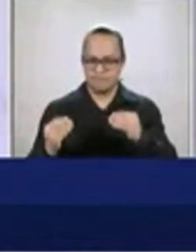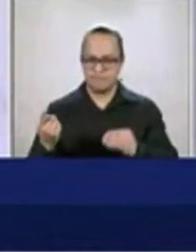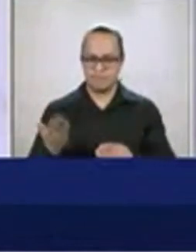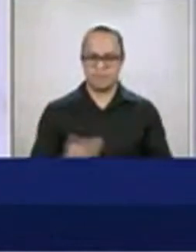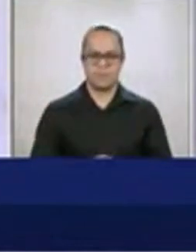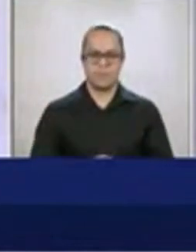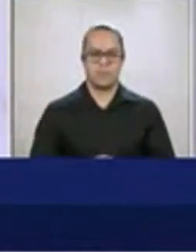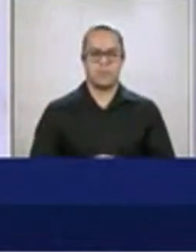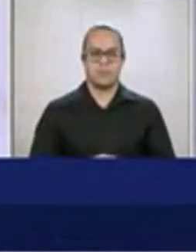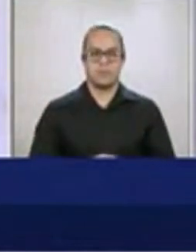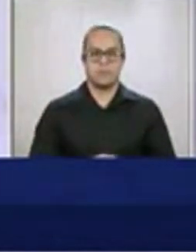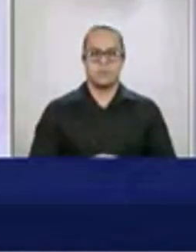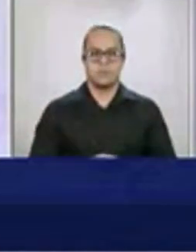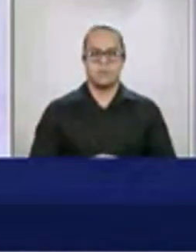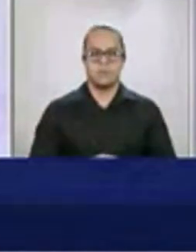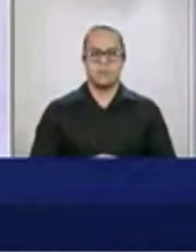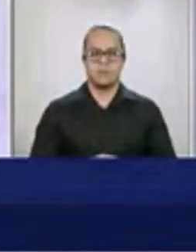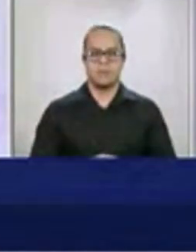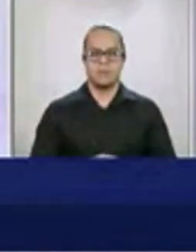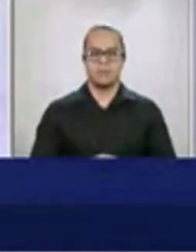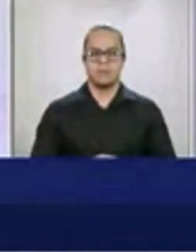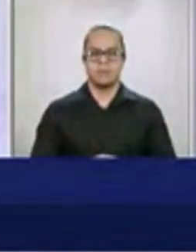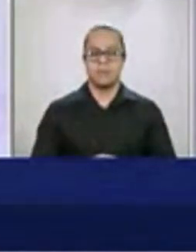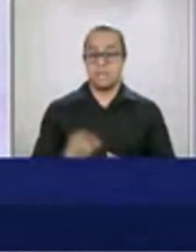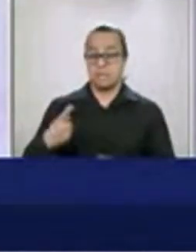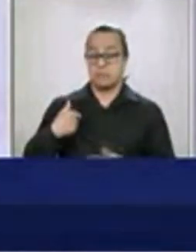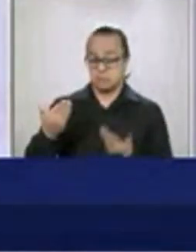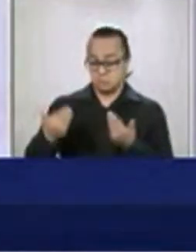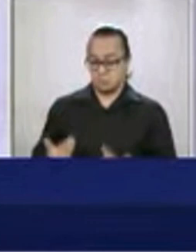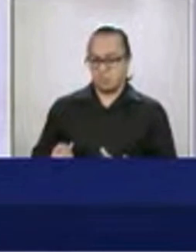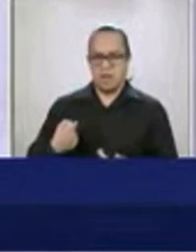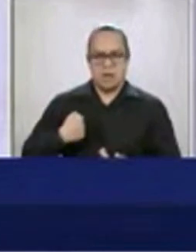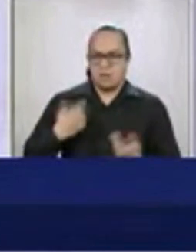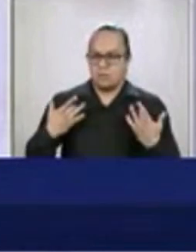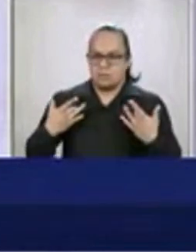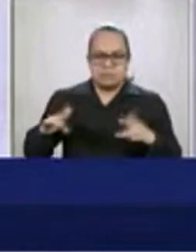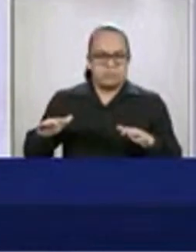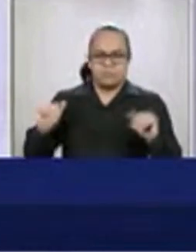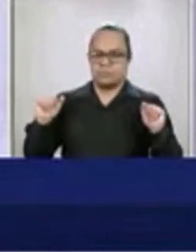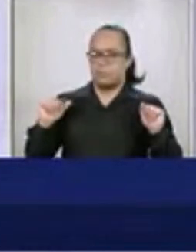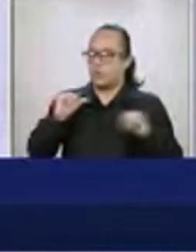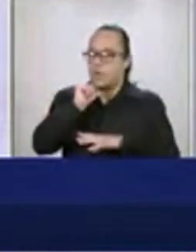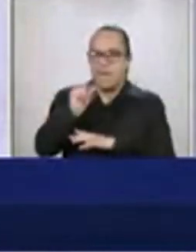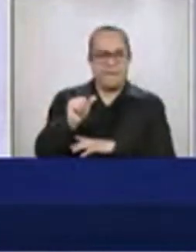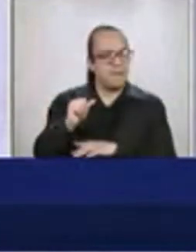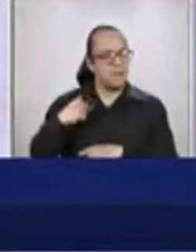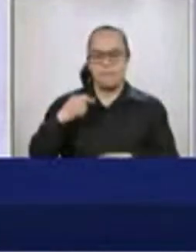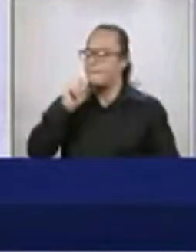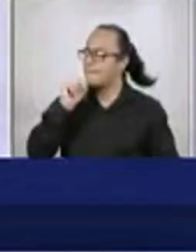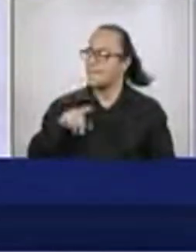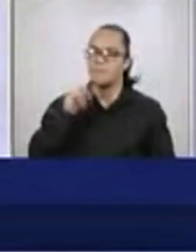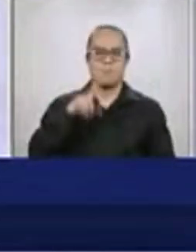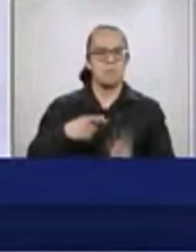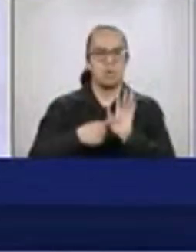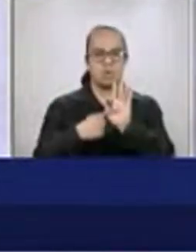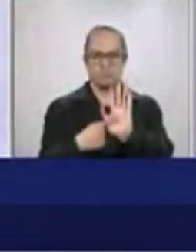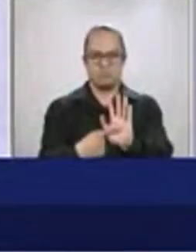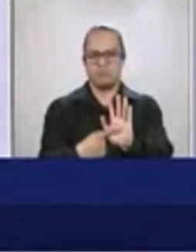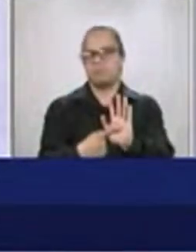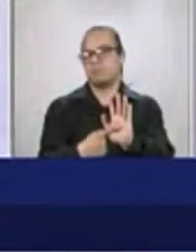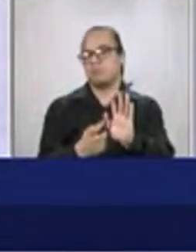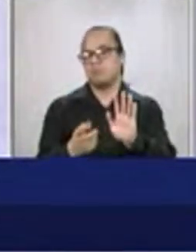Se decía, es que la maestra, por mi mano no ha pasado nada. Y yo insisto y digo,